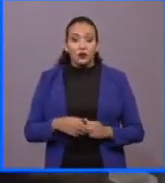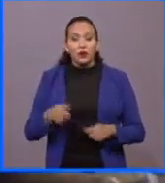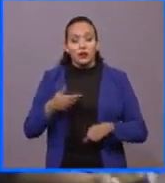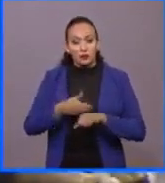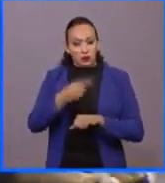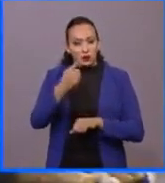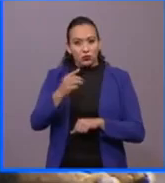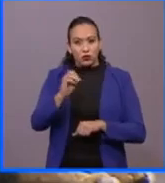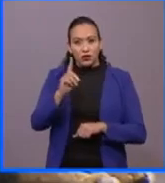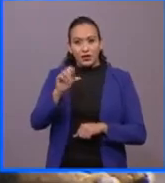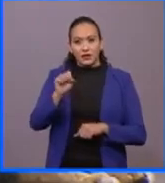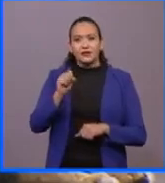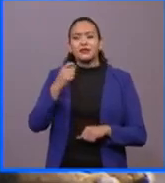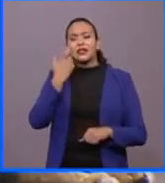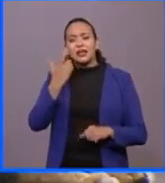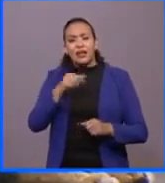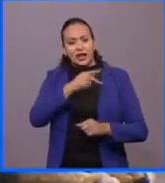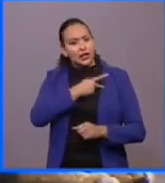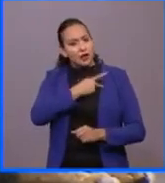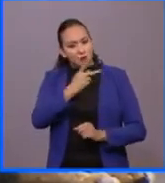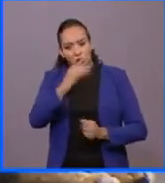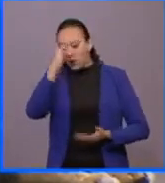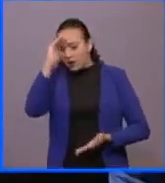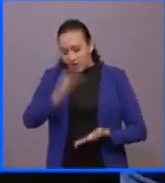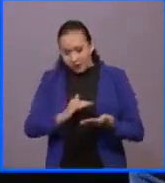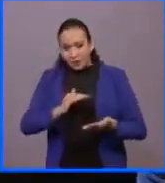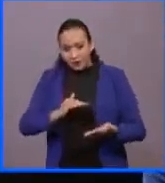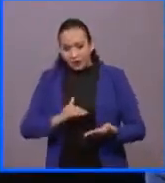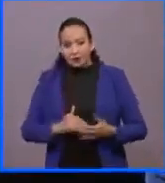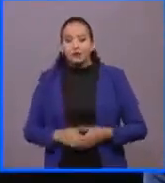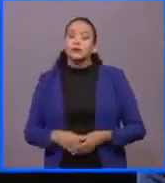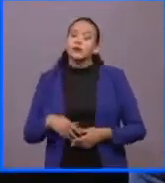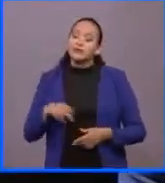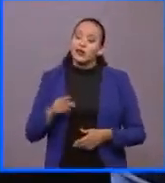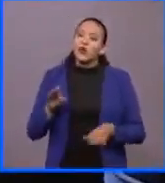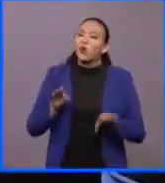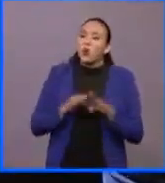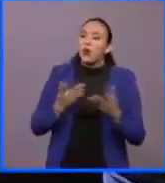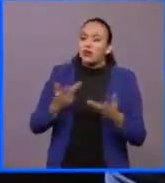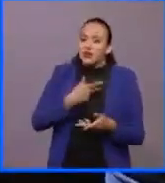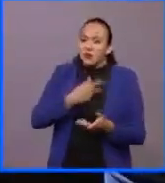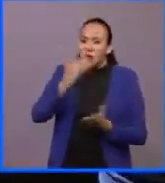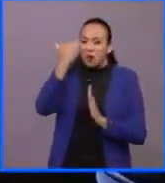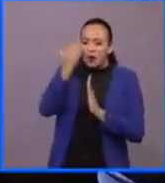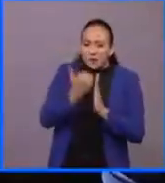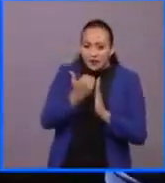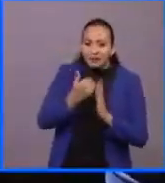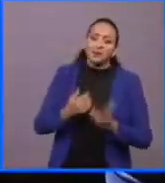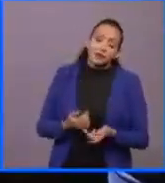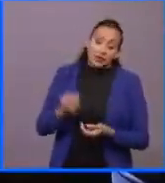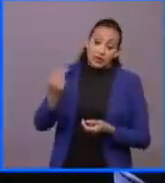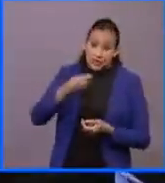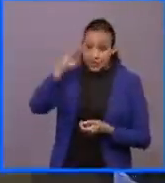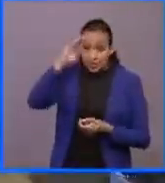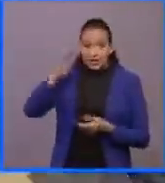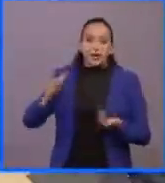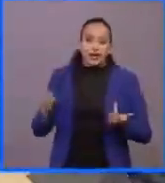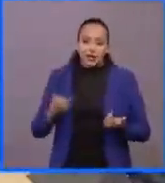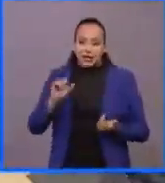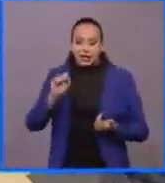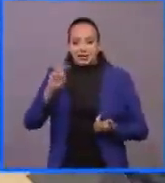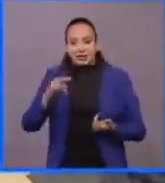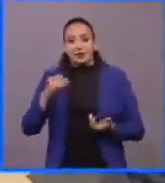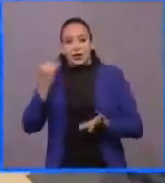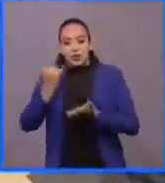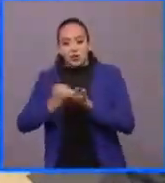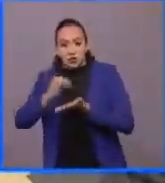número 1, que pretende acabar con la pobreza a nivel global. Indicó que es necesario reconsiderar el diseño del impuesto sobre la renta y